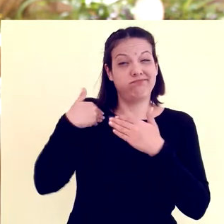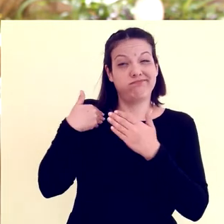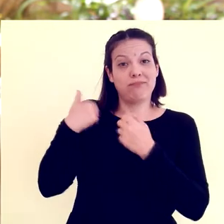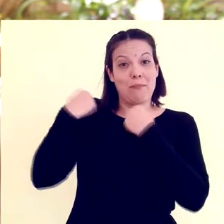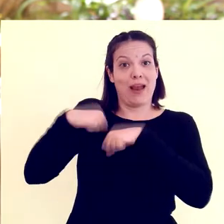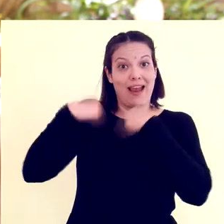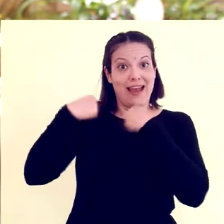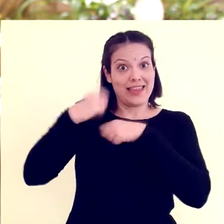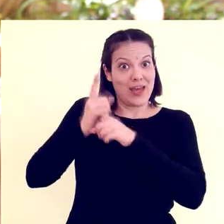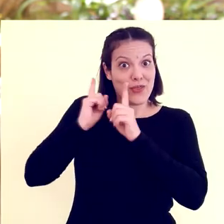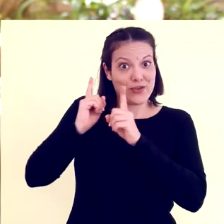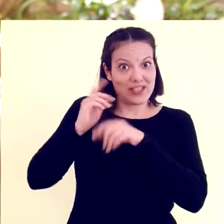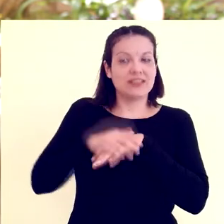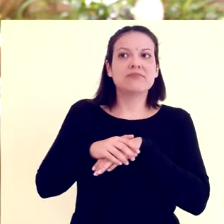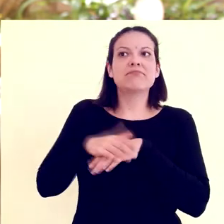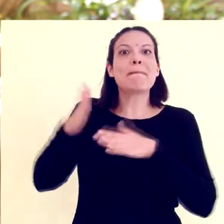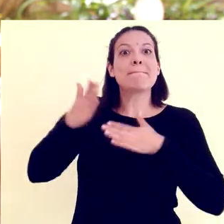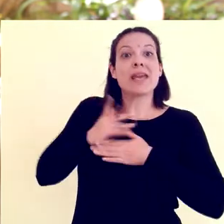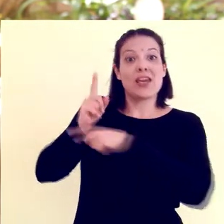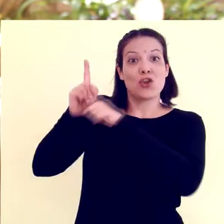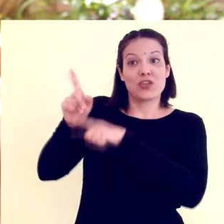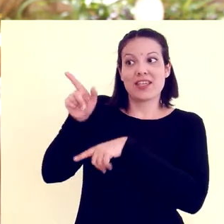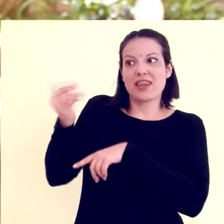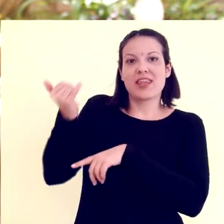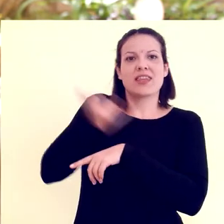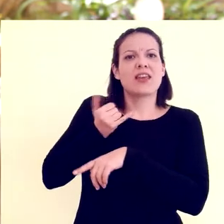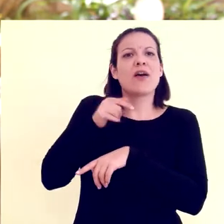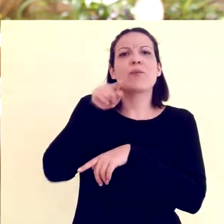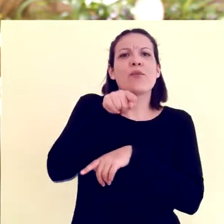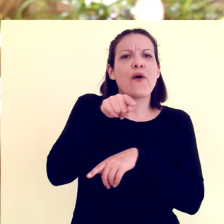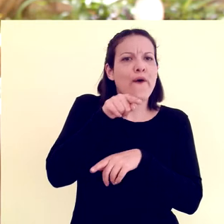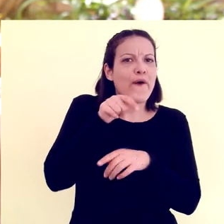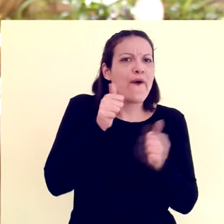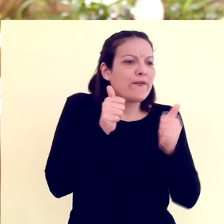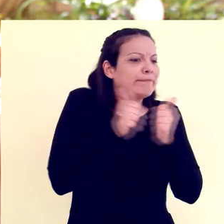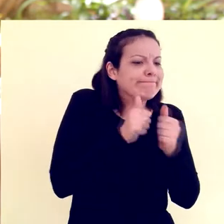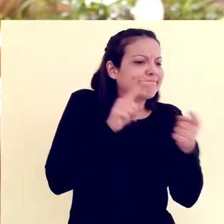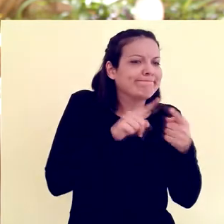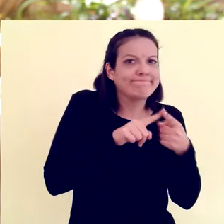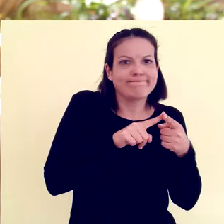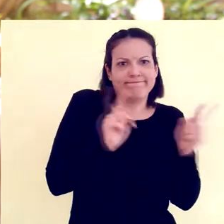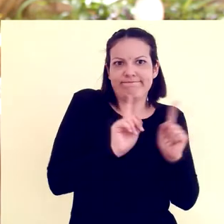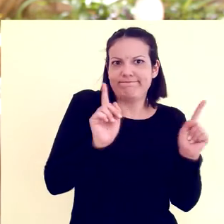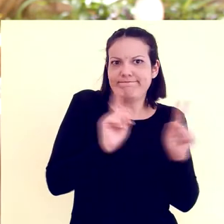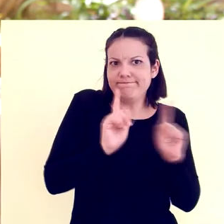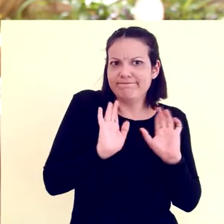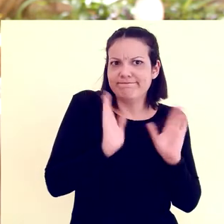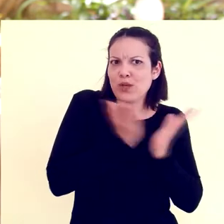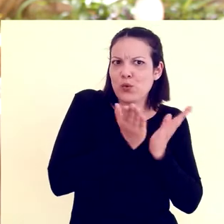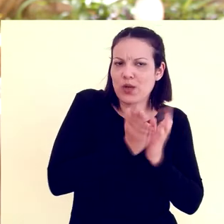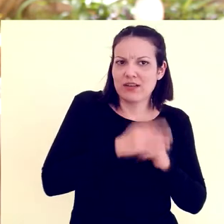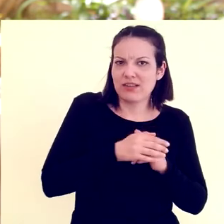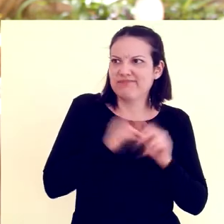mi residencia intensiva, mi docente me decía, no te tenés que acercar mucho. Es como que había un tema ahí con